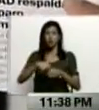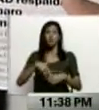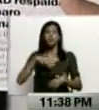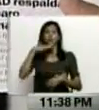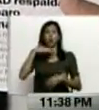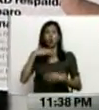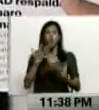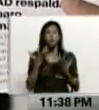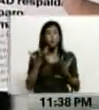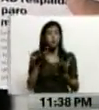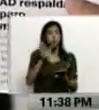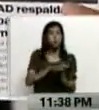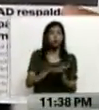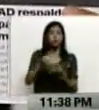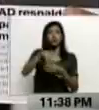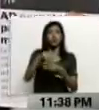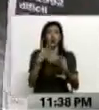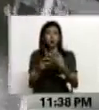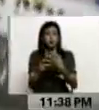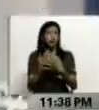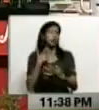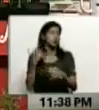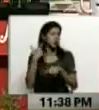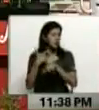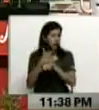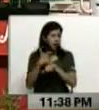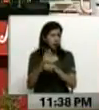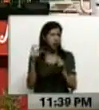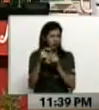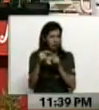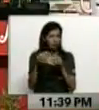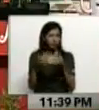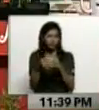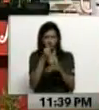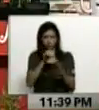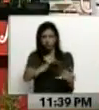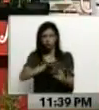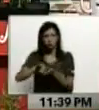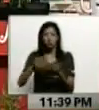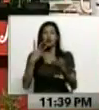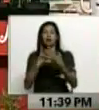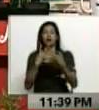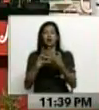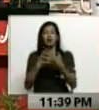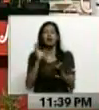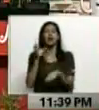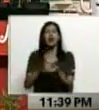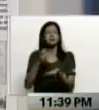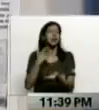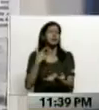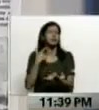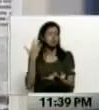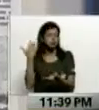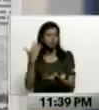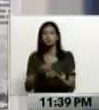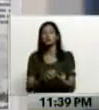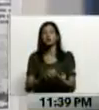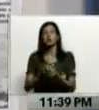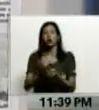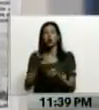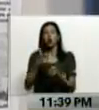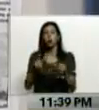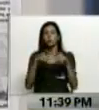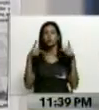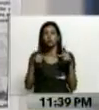Juan llenos de cadáveres cuarta República esto es el retén de Katia el globo